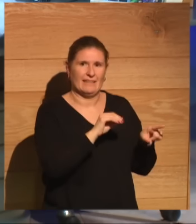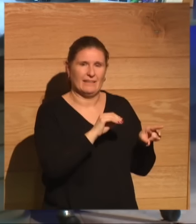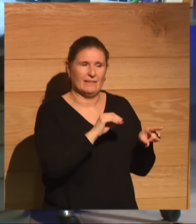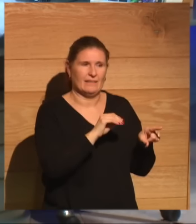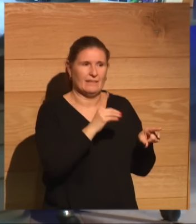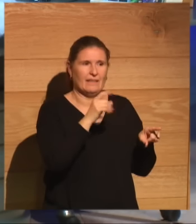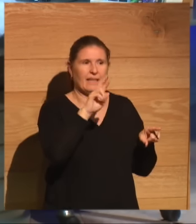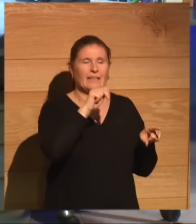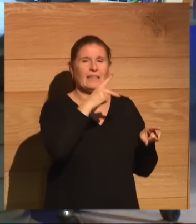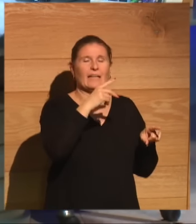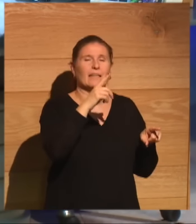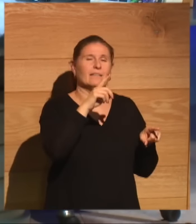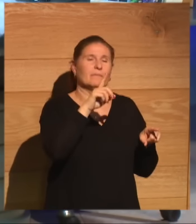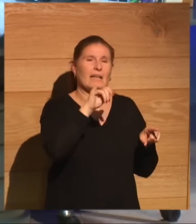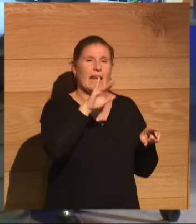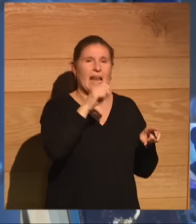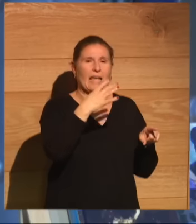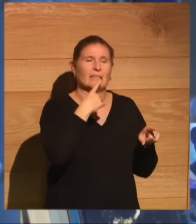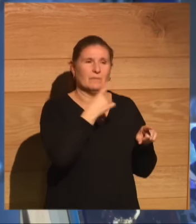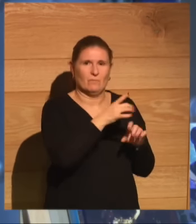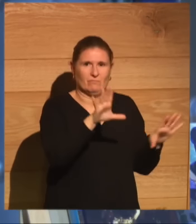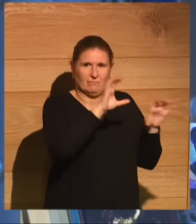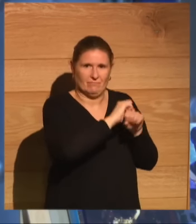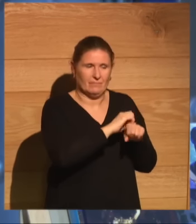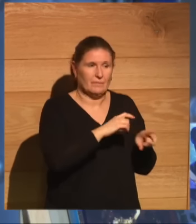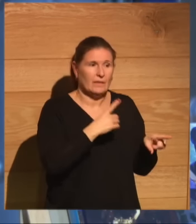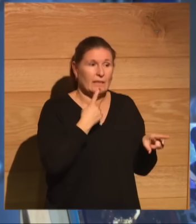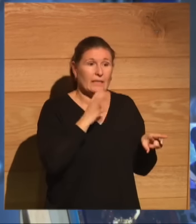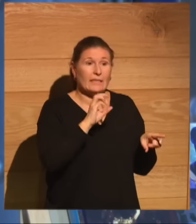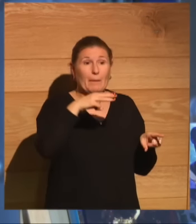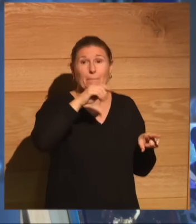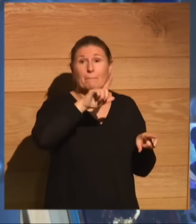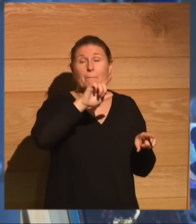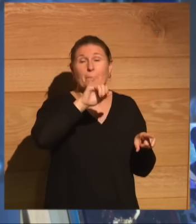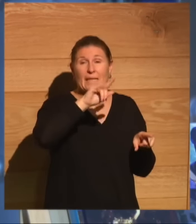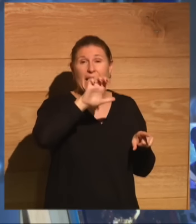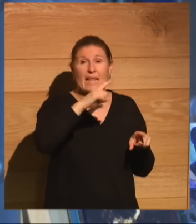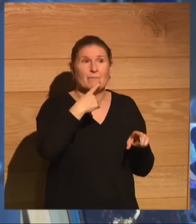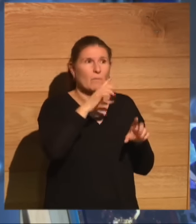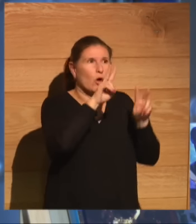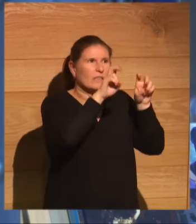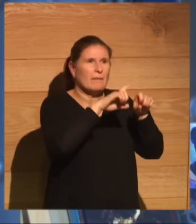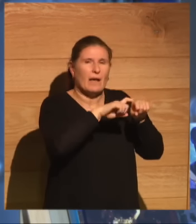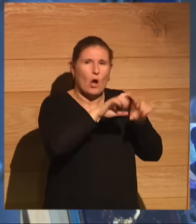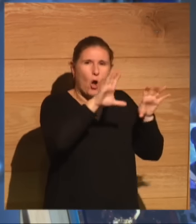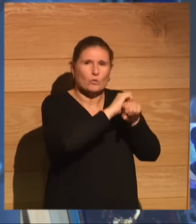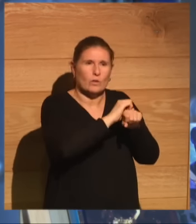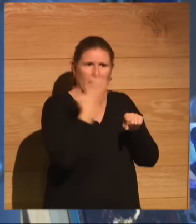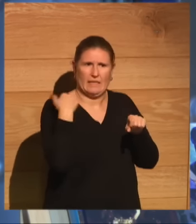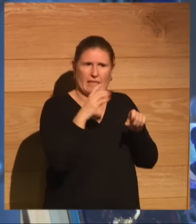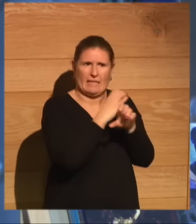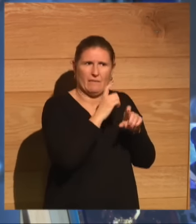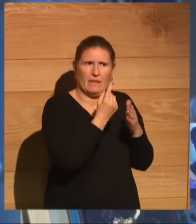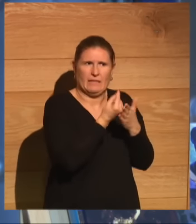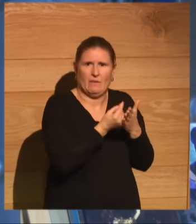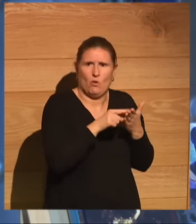Knight. No, el otro. Ah, el otro. Y de uno toma del de Miller esa oscuridad... que no era propia del TVO en ese momento